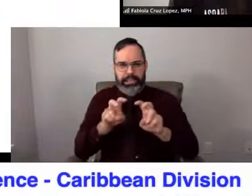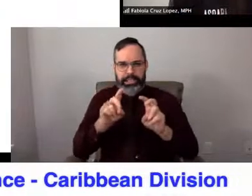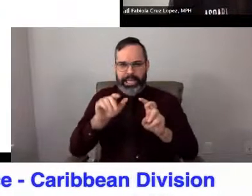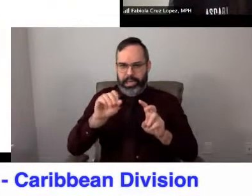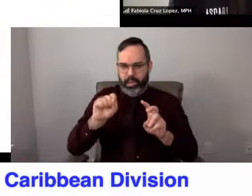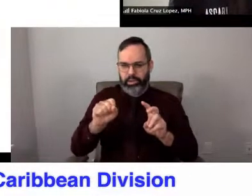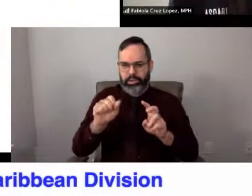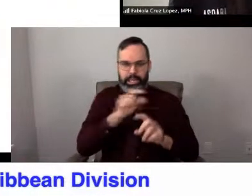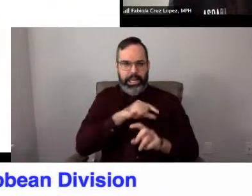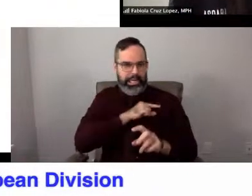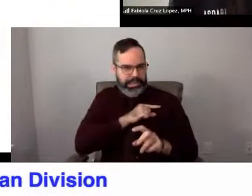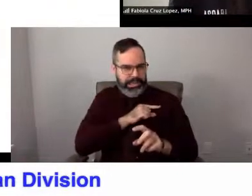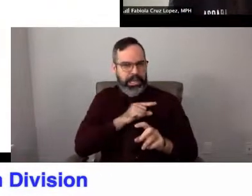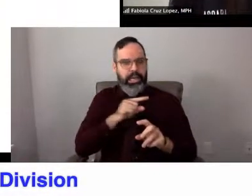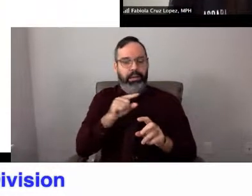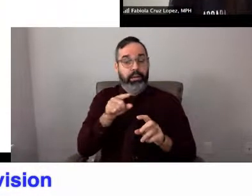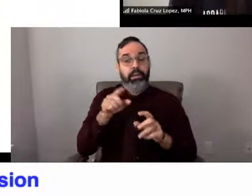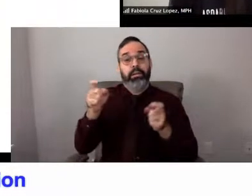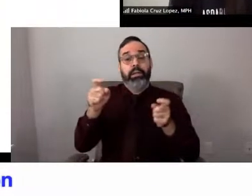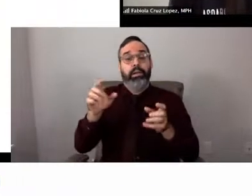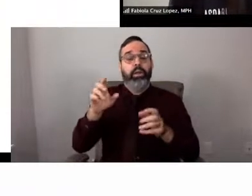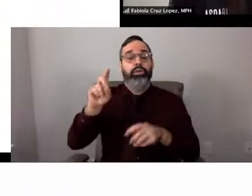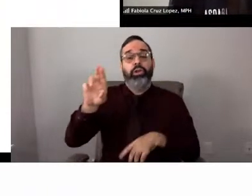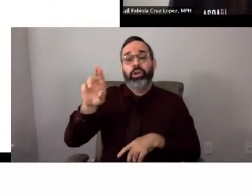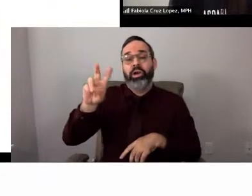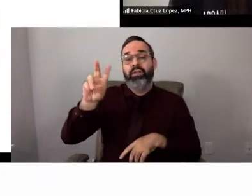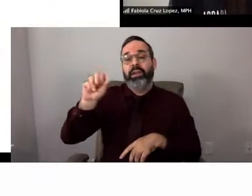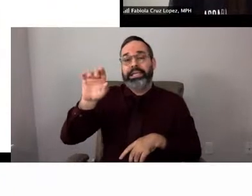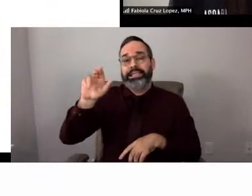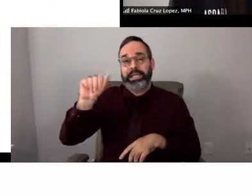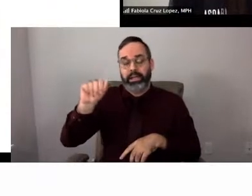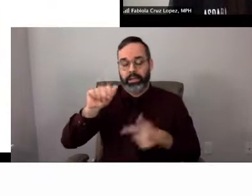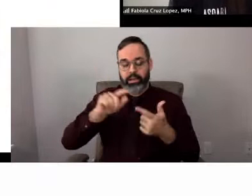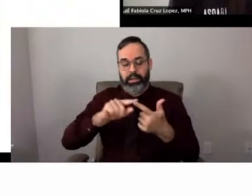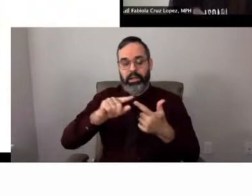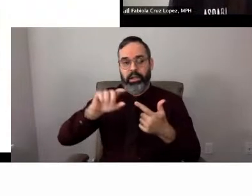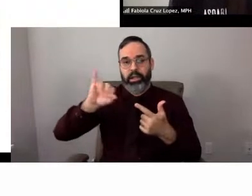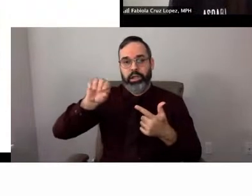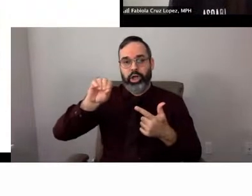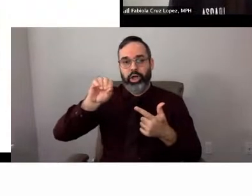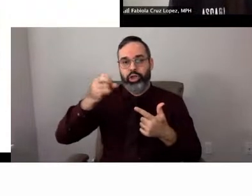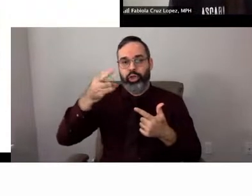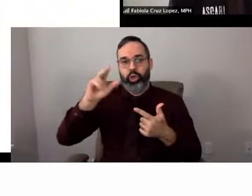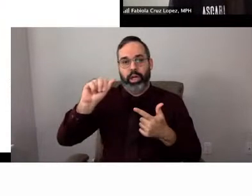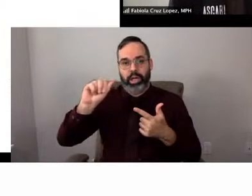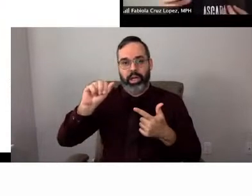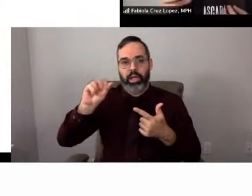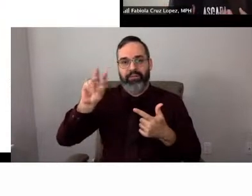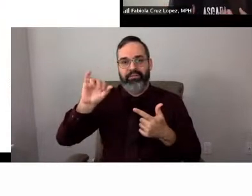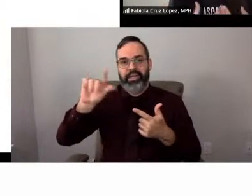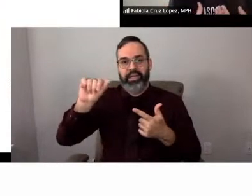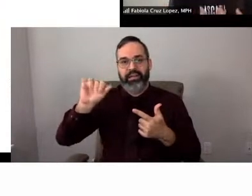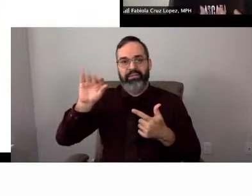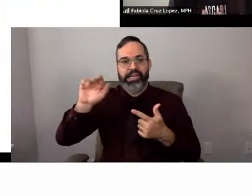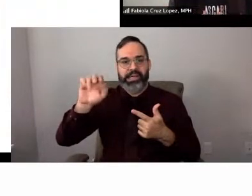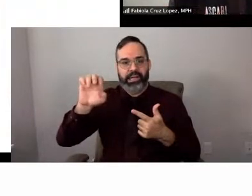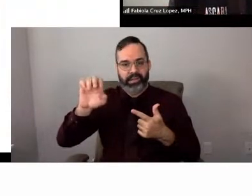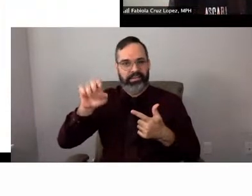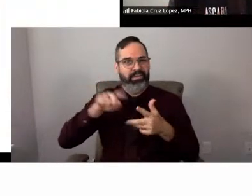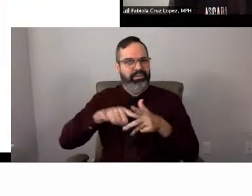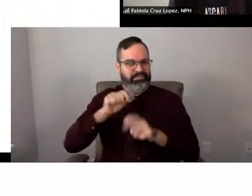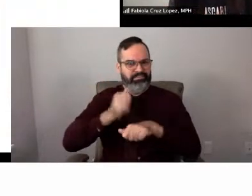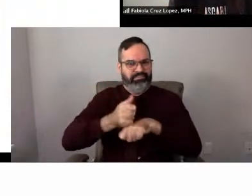datos dirigidos por el doctor Valencia y por el señor Joshua Villafañe, comenzaron a establecerse. Entramos en lo que fue